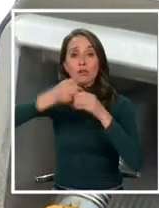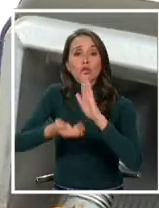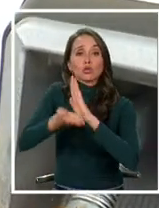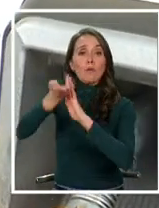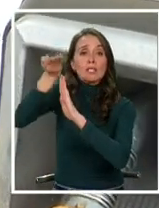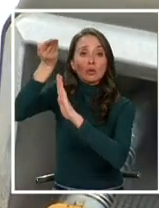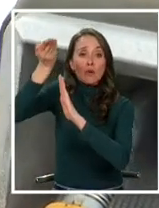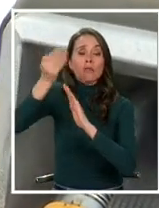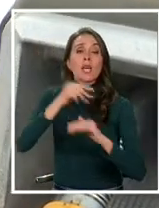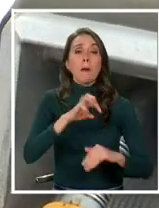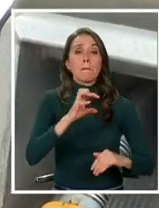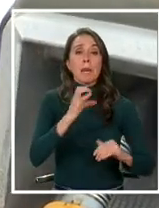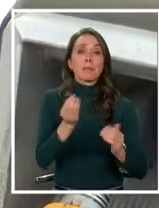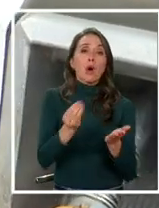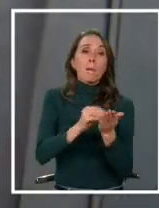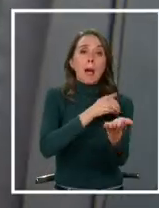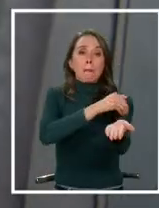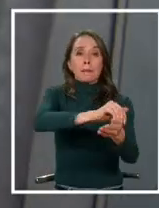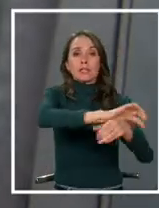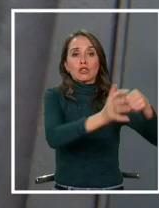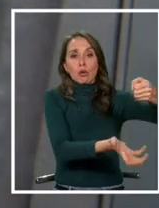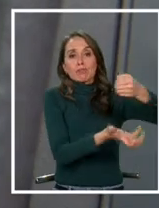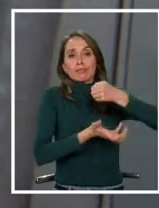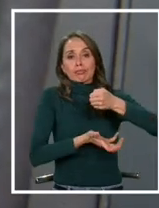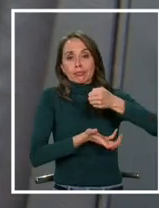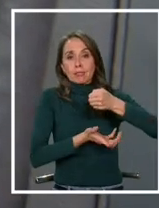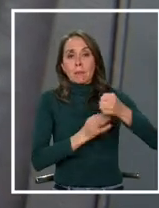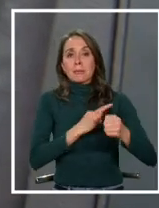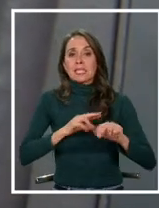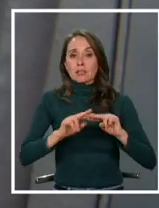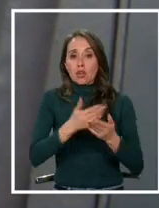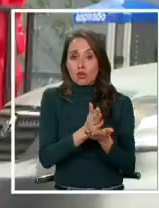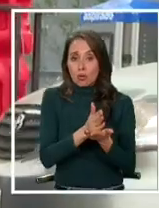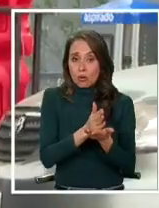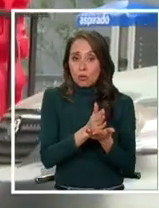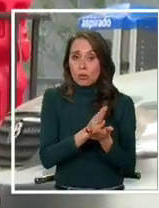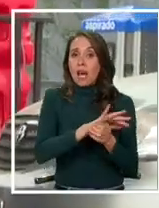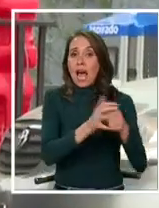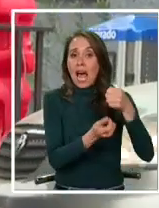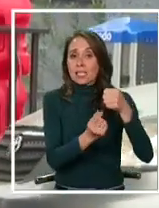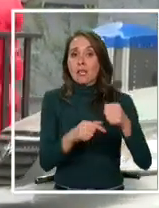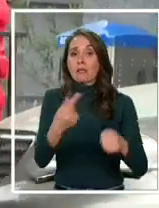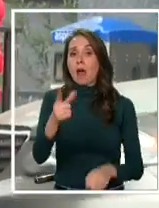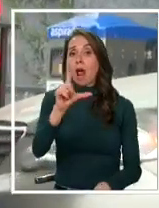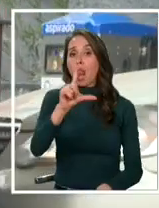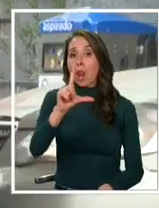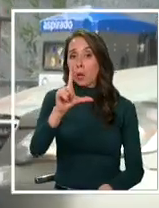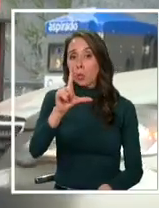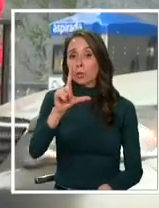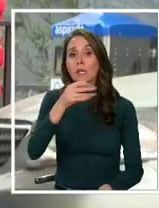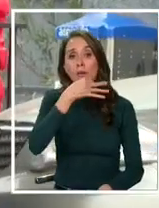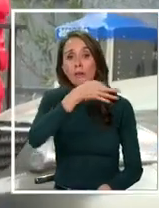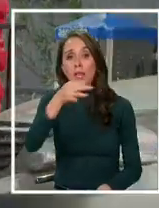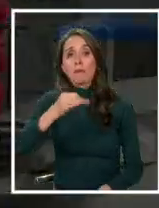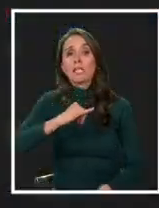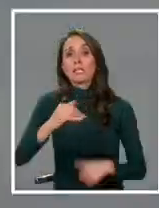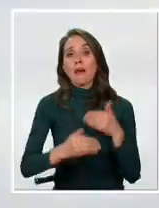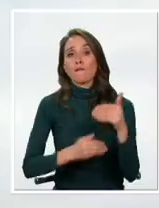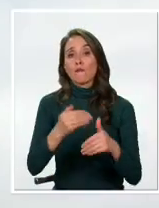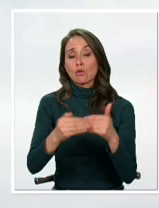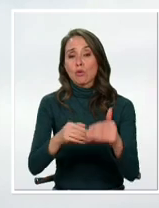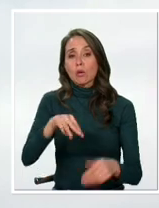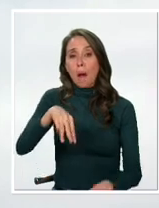ser fortalecido por ello que el Ministerio de Hacienda alista anuncios para el lunes con la idea que siga operando